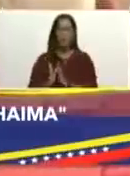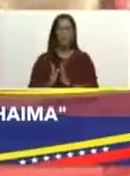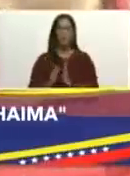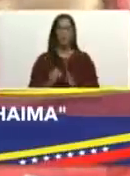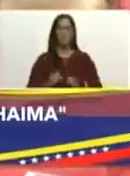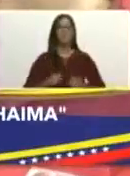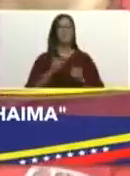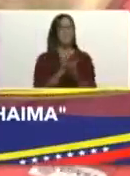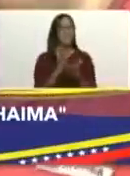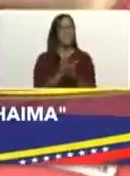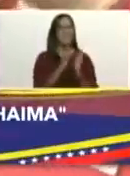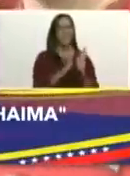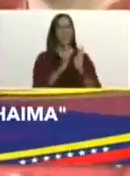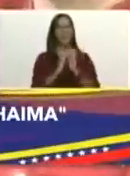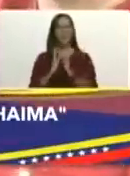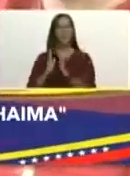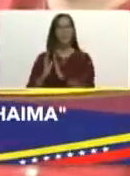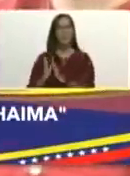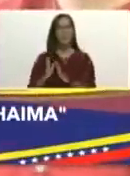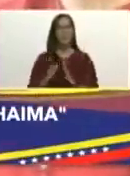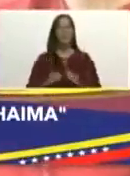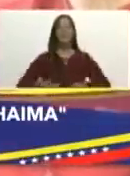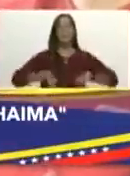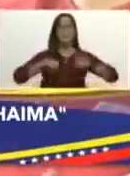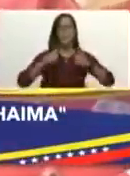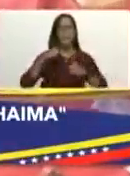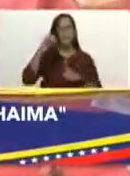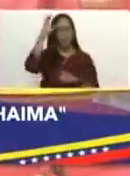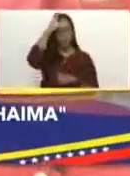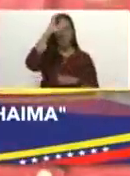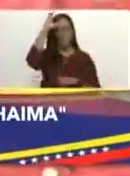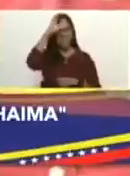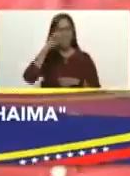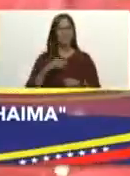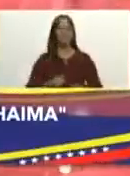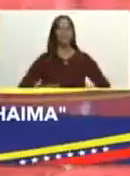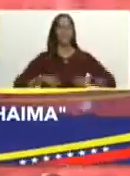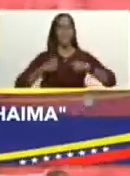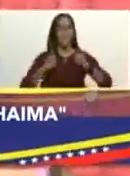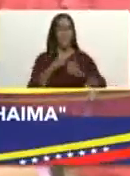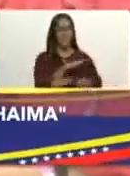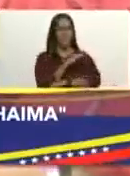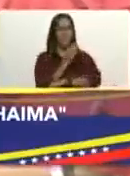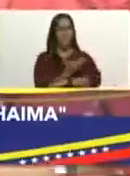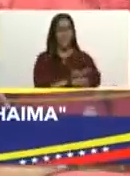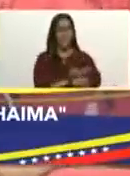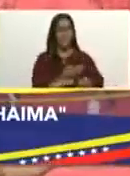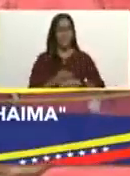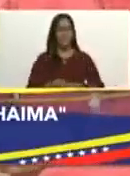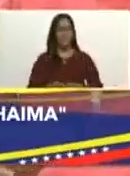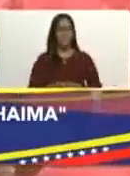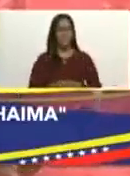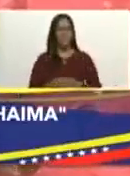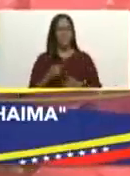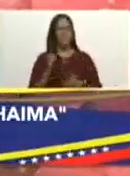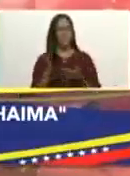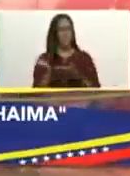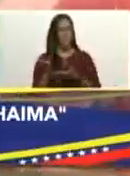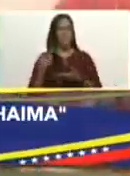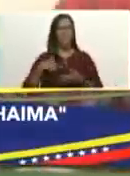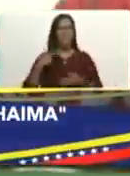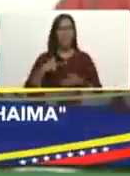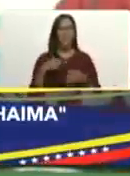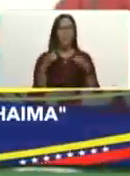más organizada. Cada vez más consciente. Cada vez con mayores fortalezas. Por aquí tenemos a